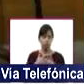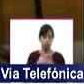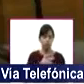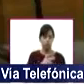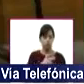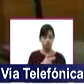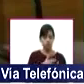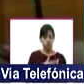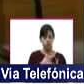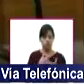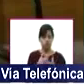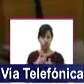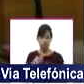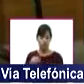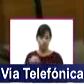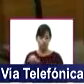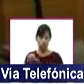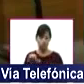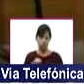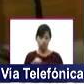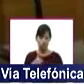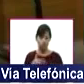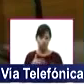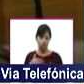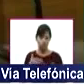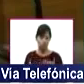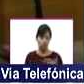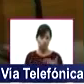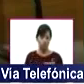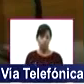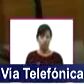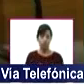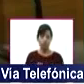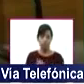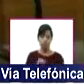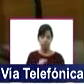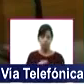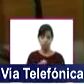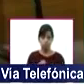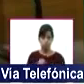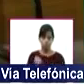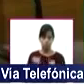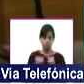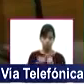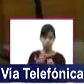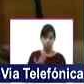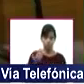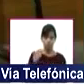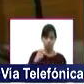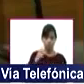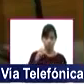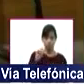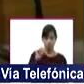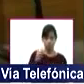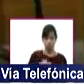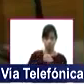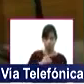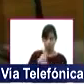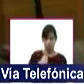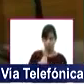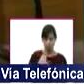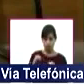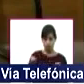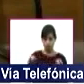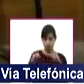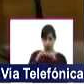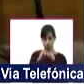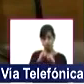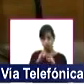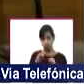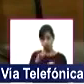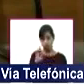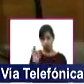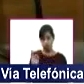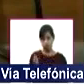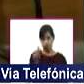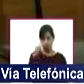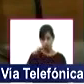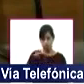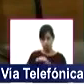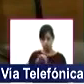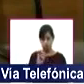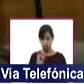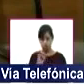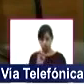todo comparable con otras, con las encuestas más formales que encarga el INE, que se hacen